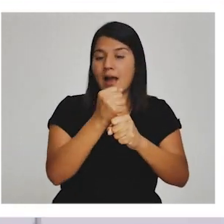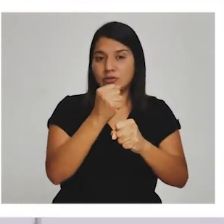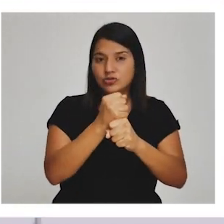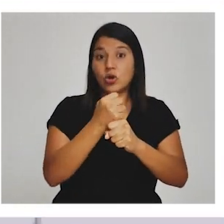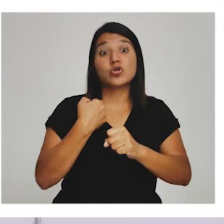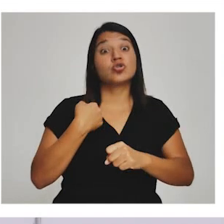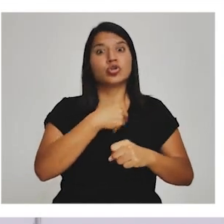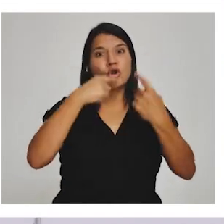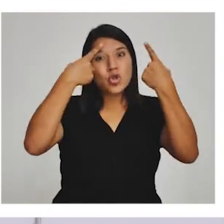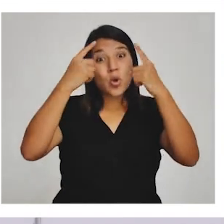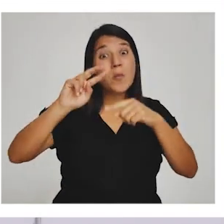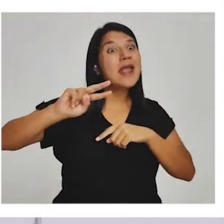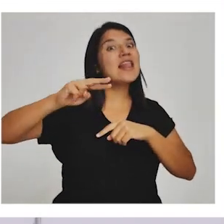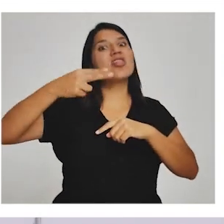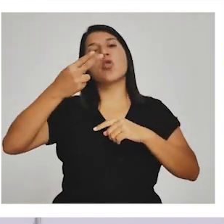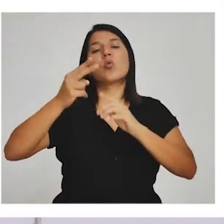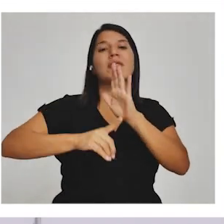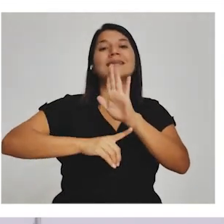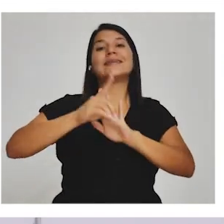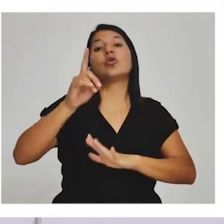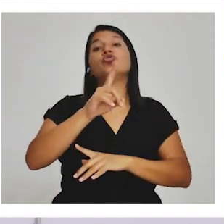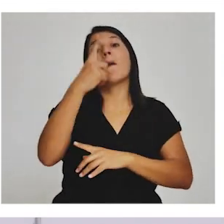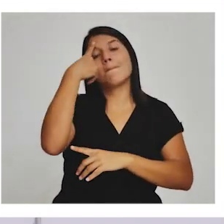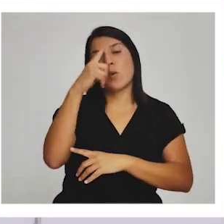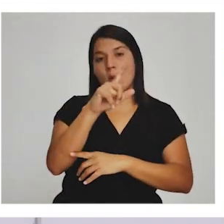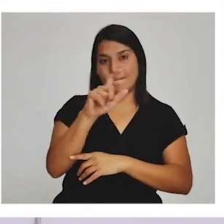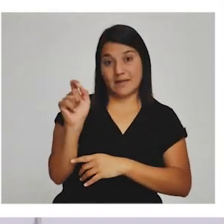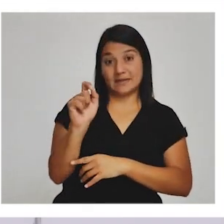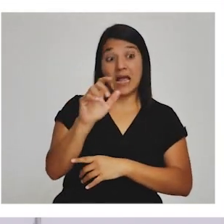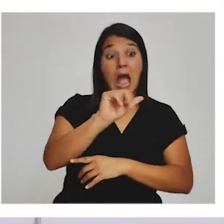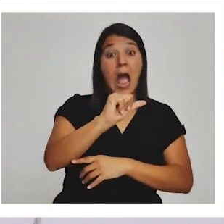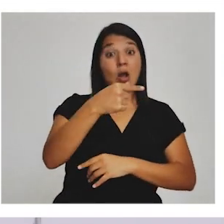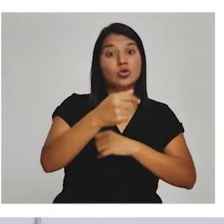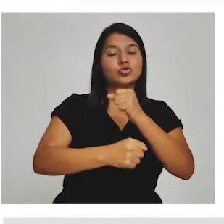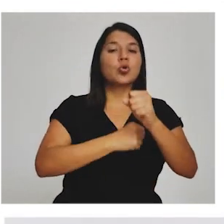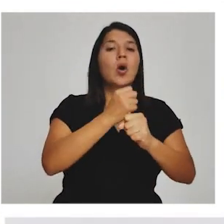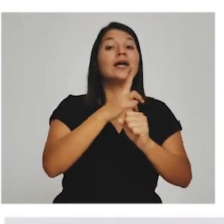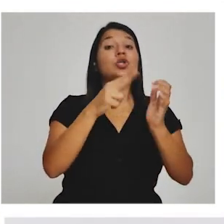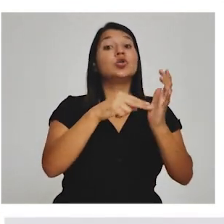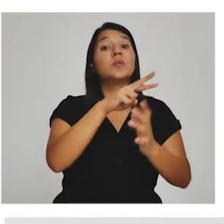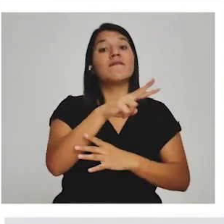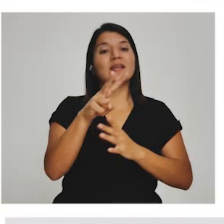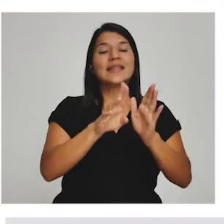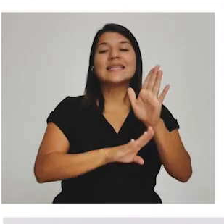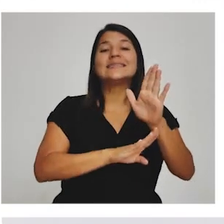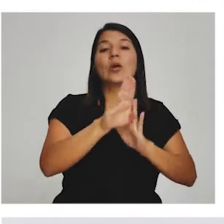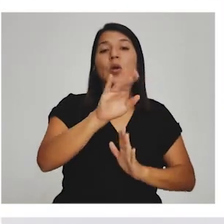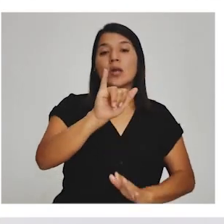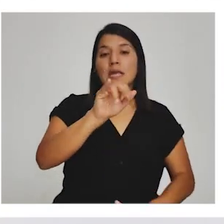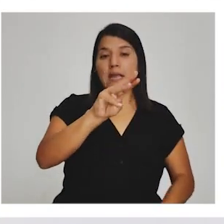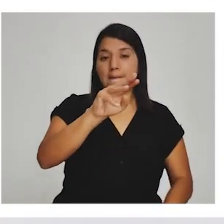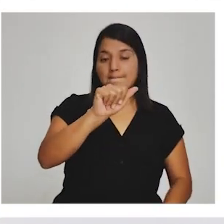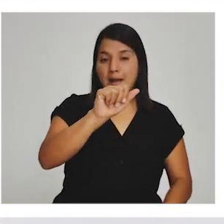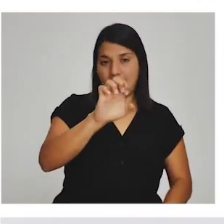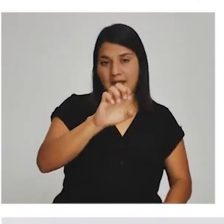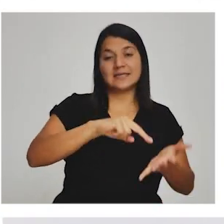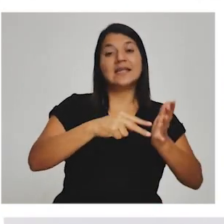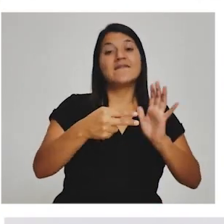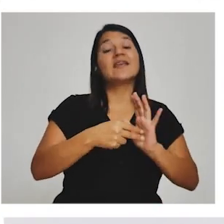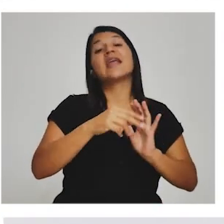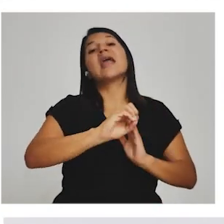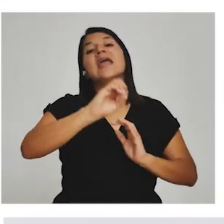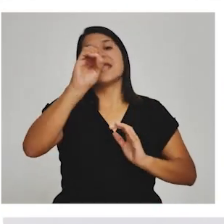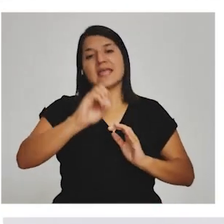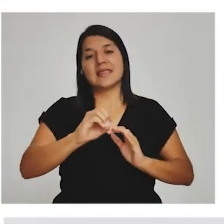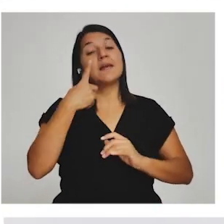el crecimiento mensual de la misma. En agosto de 2022, el crecimiento del IMAE, que es el índice mensual de actividad económica, era